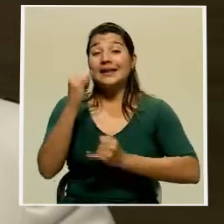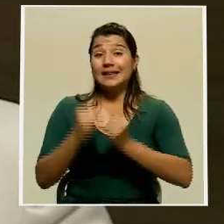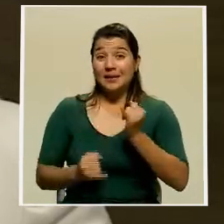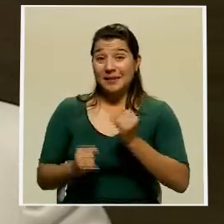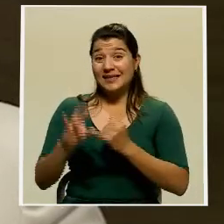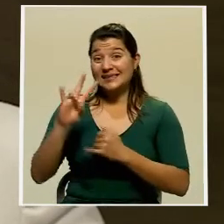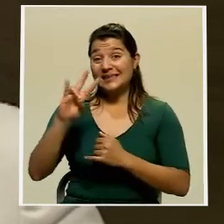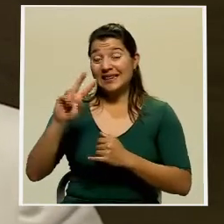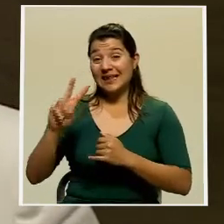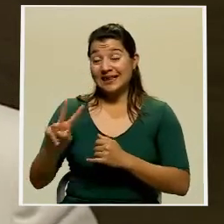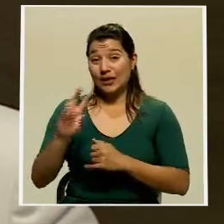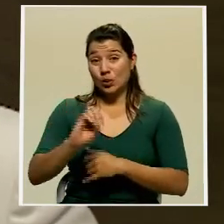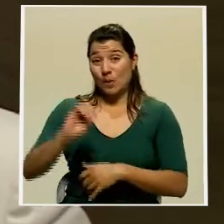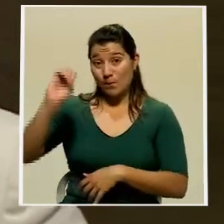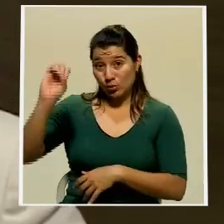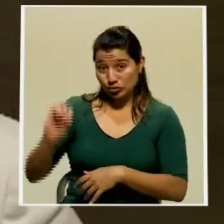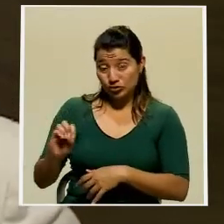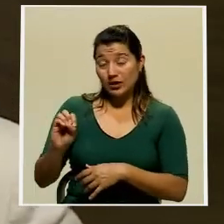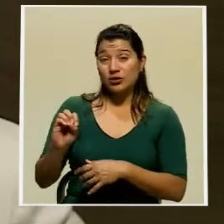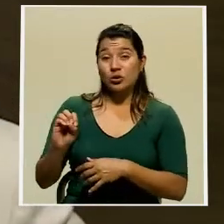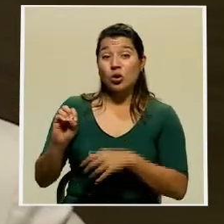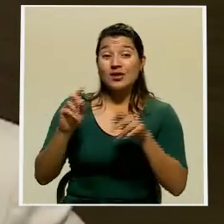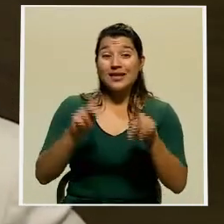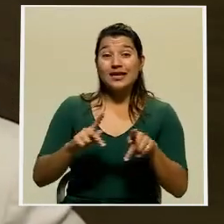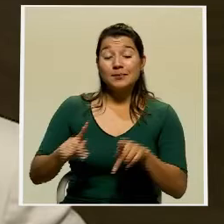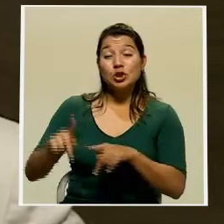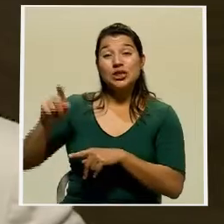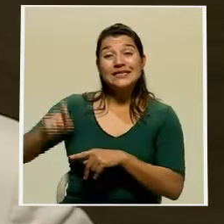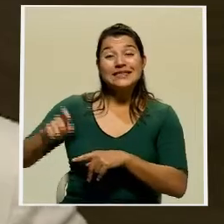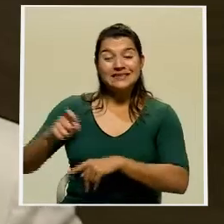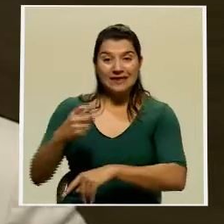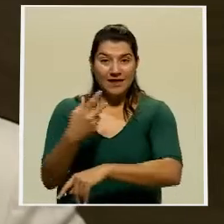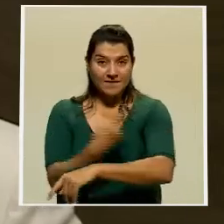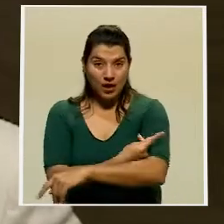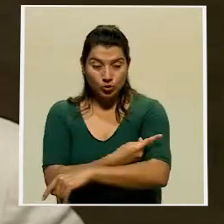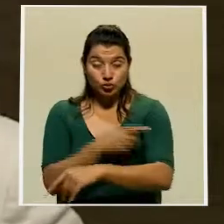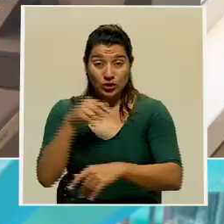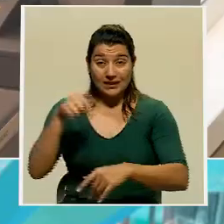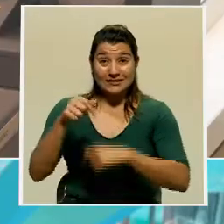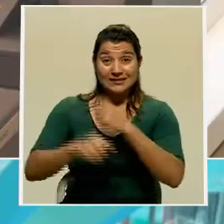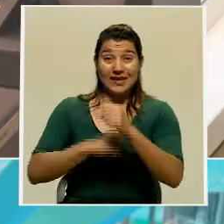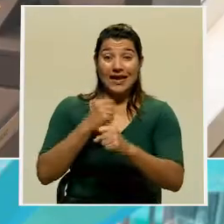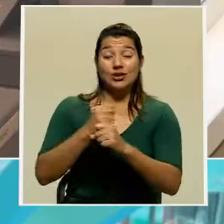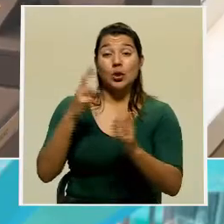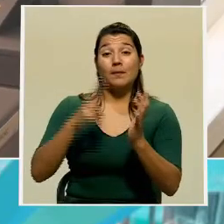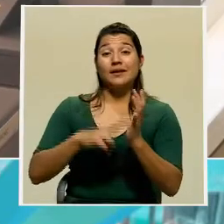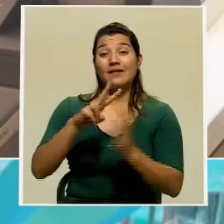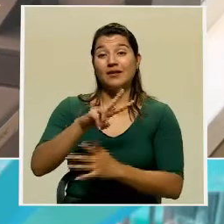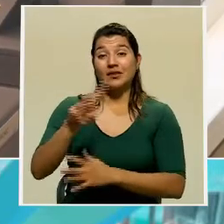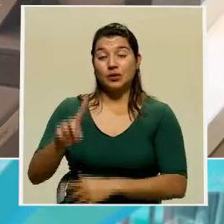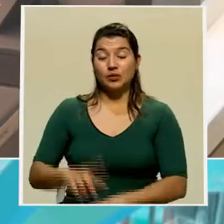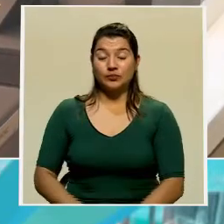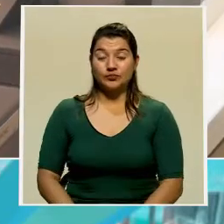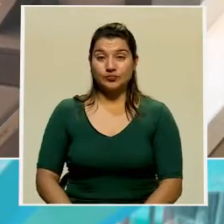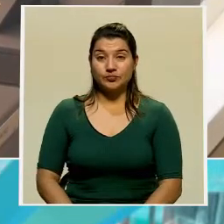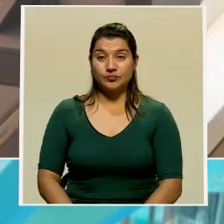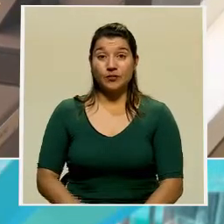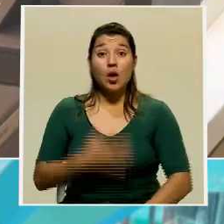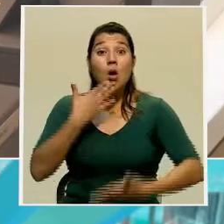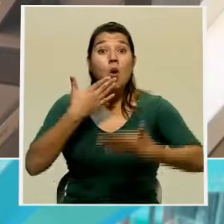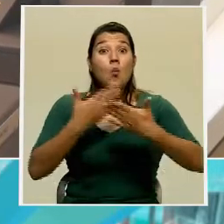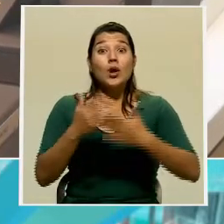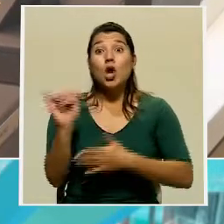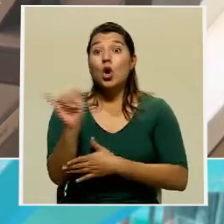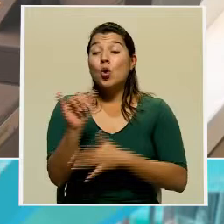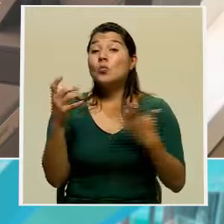ese 72% de la población que requiere esa vacunación en el 2021. Bueno, pero como les